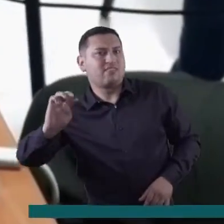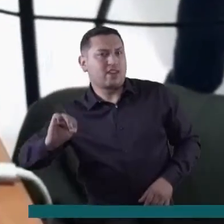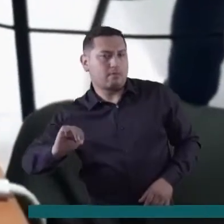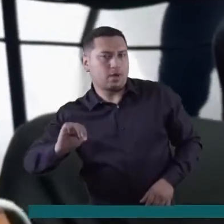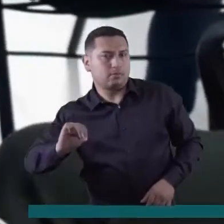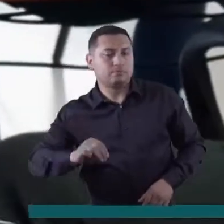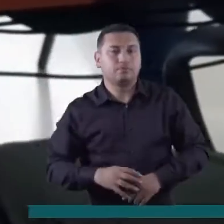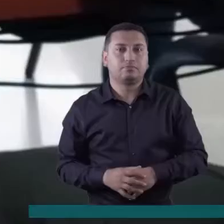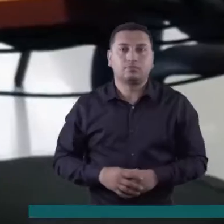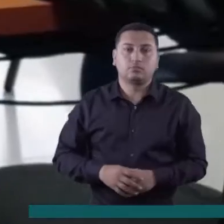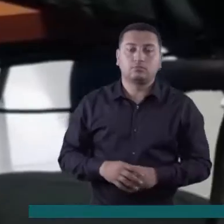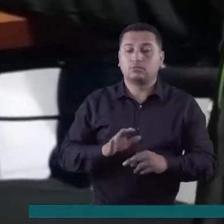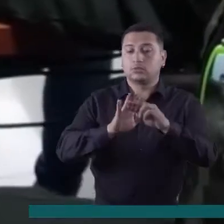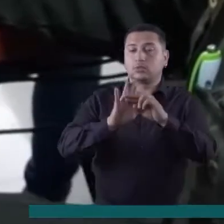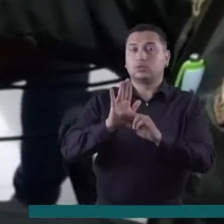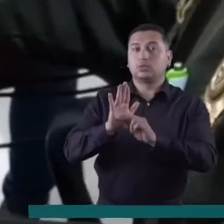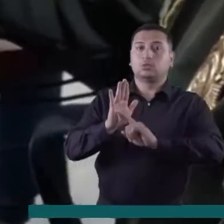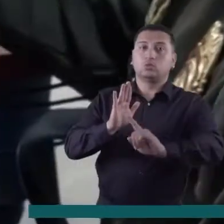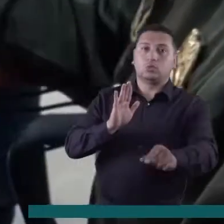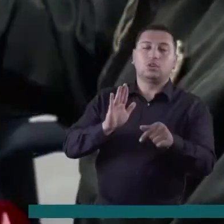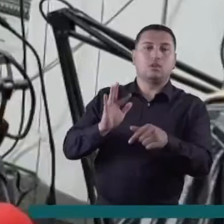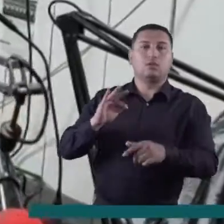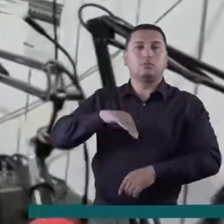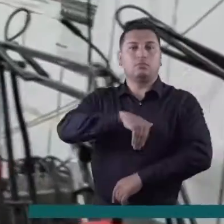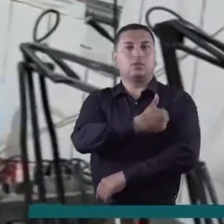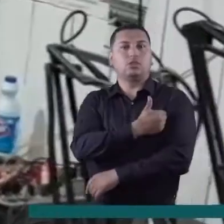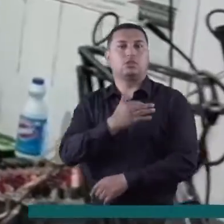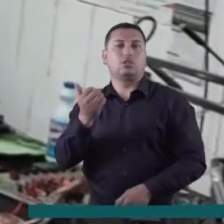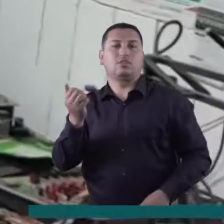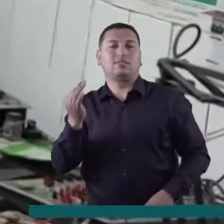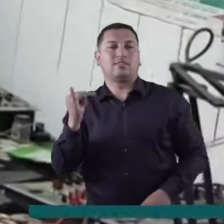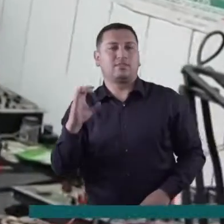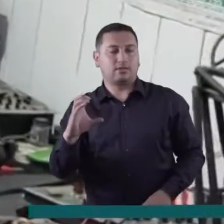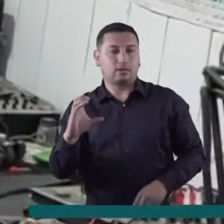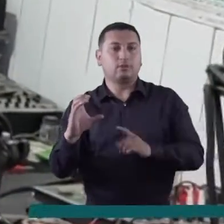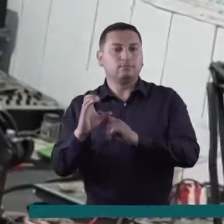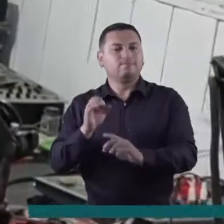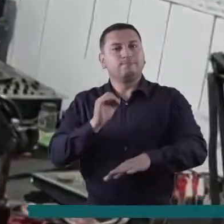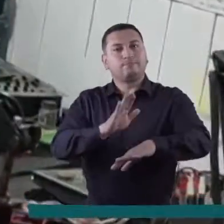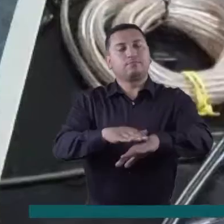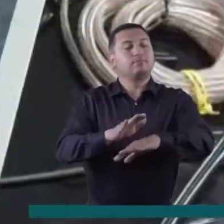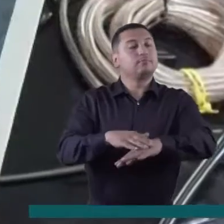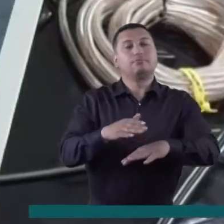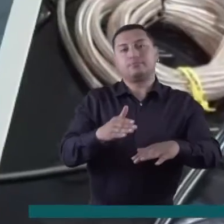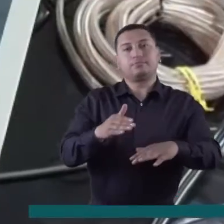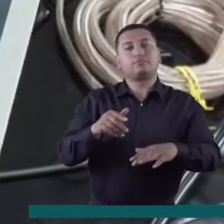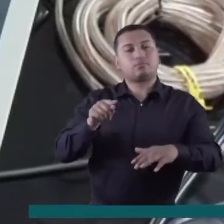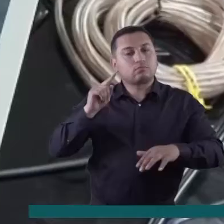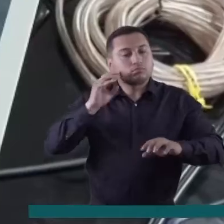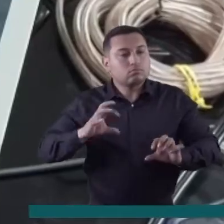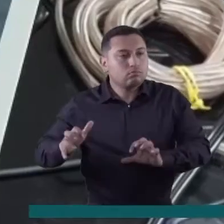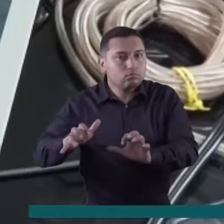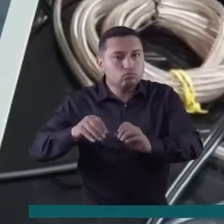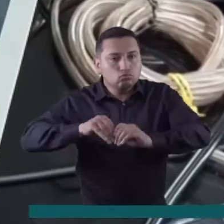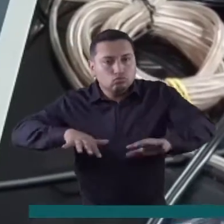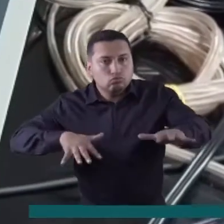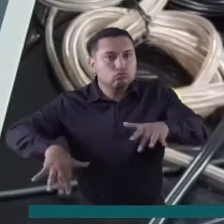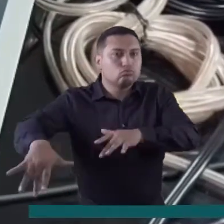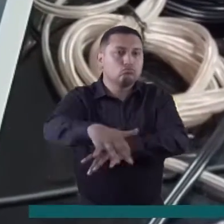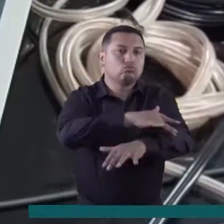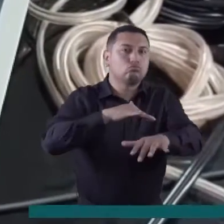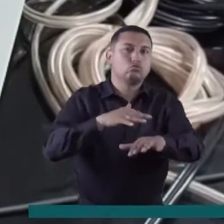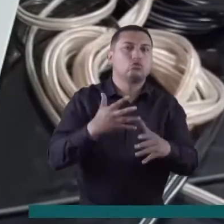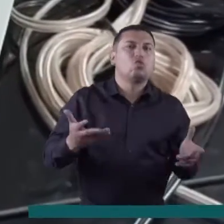resolución 415 de 2010 del Ministerio de las TIC regula la clasificación de las emisoras en Colombia, asimismo como la potencia y